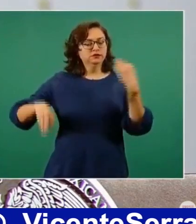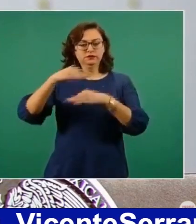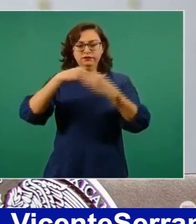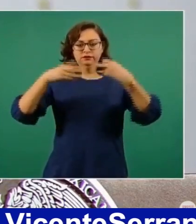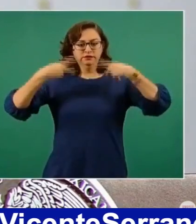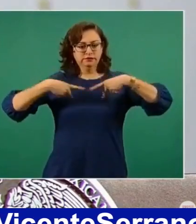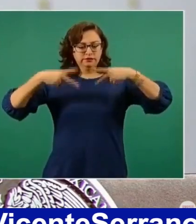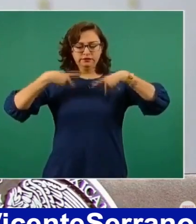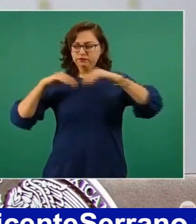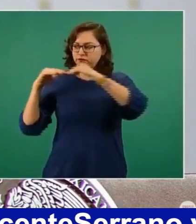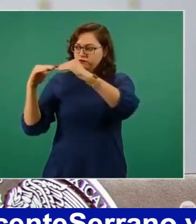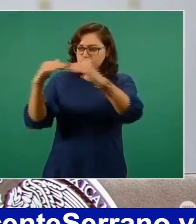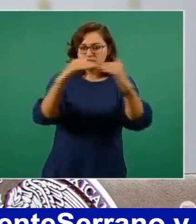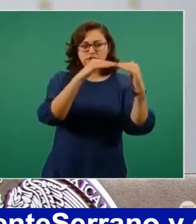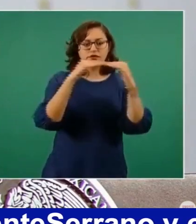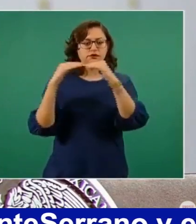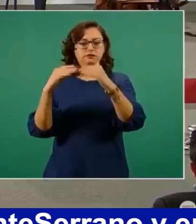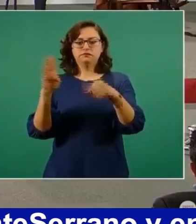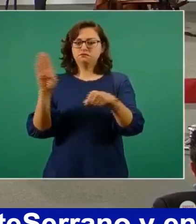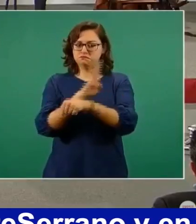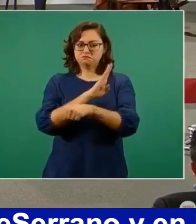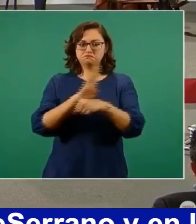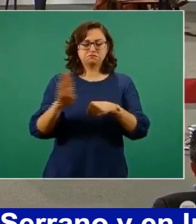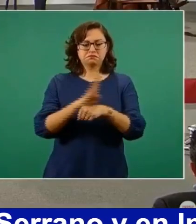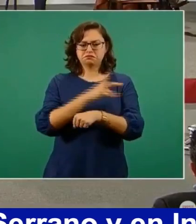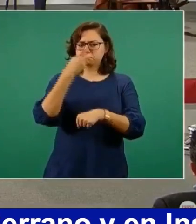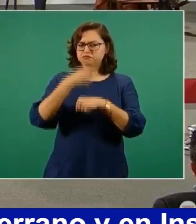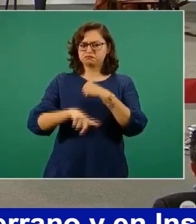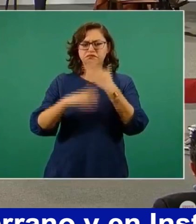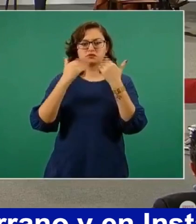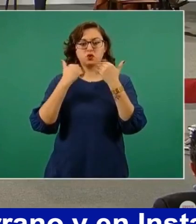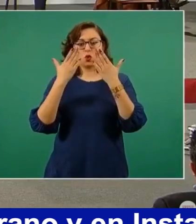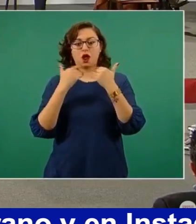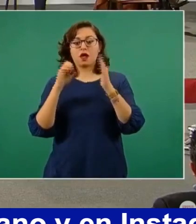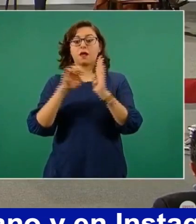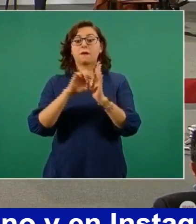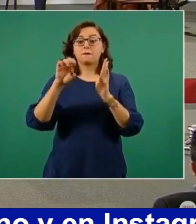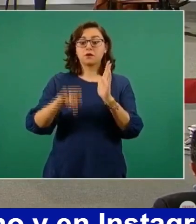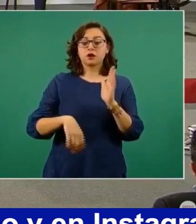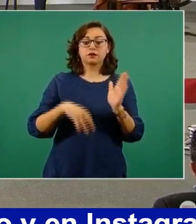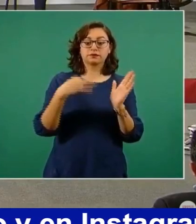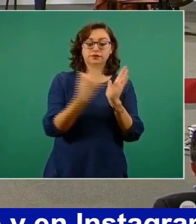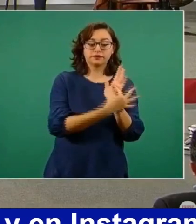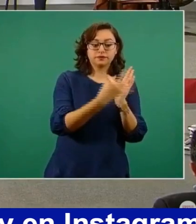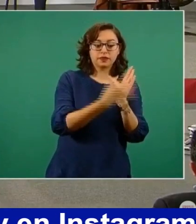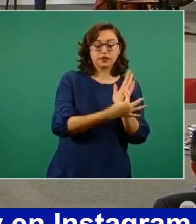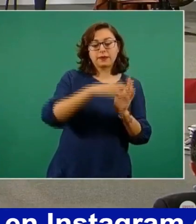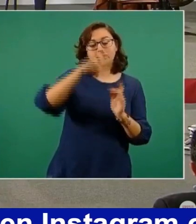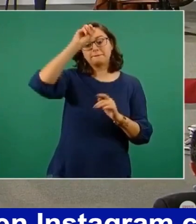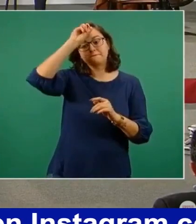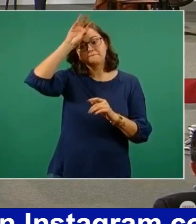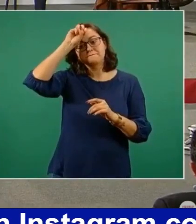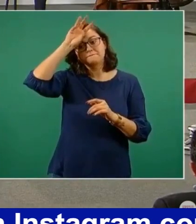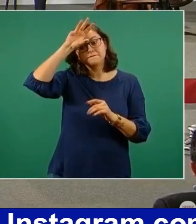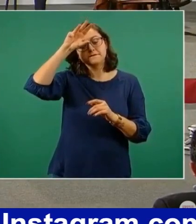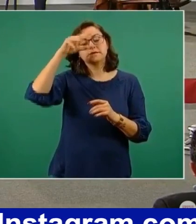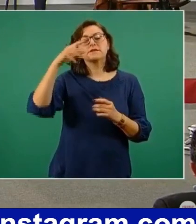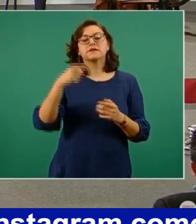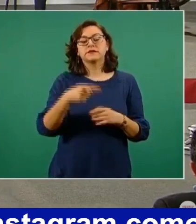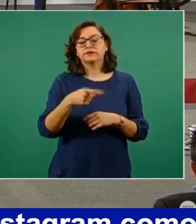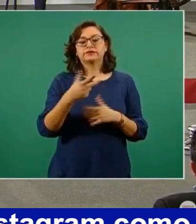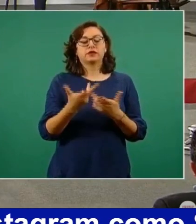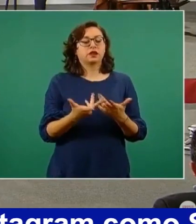años, lo que resulte más favorable al trabajador. Bajo este esquema, en ningún sector y ningún trabajador